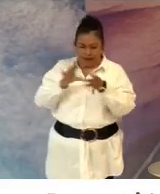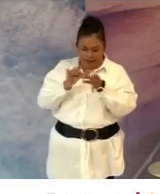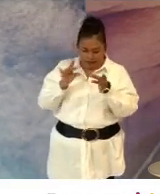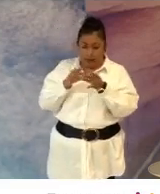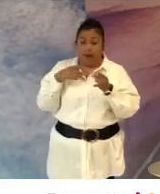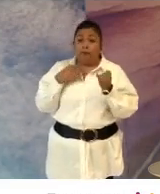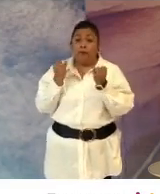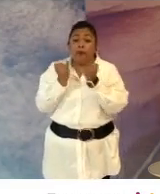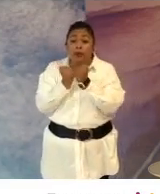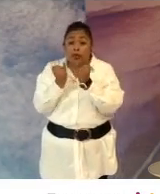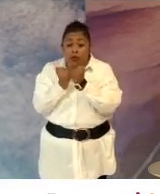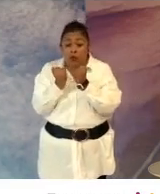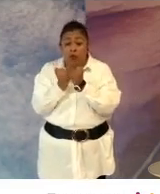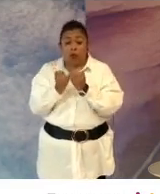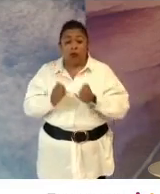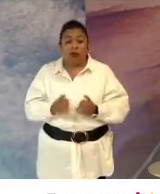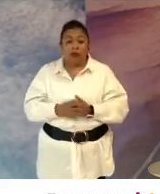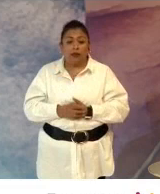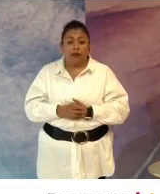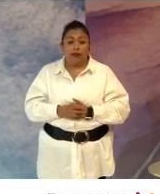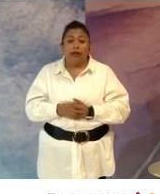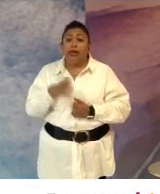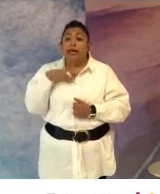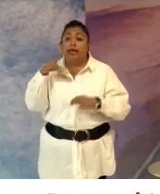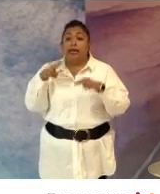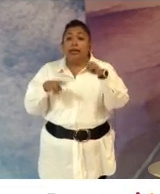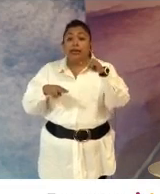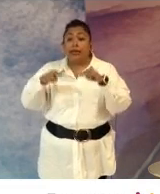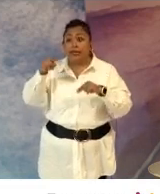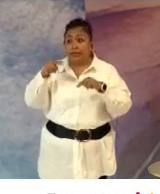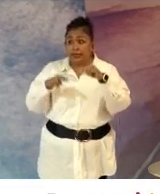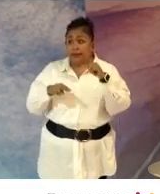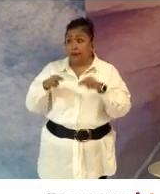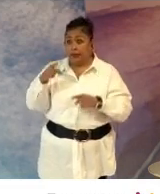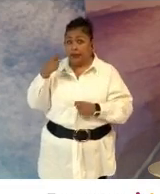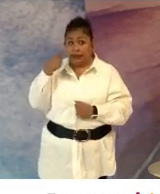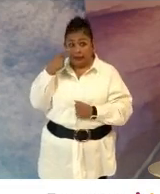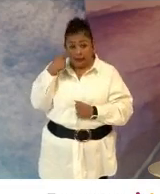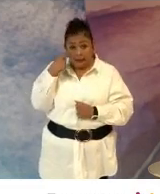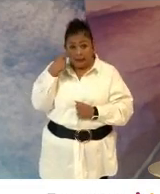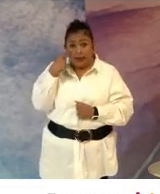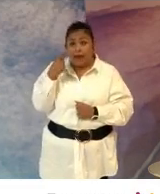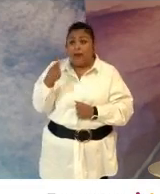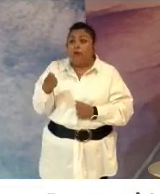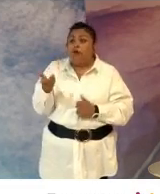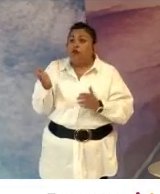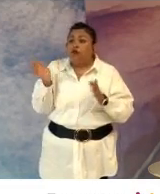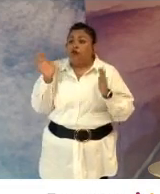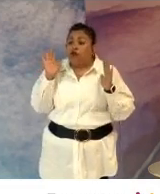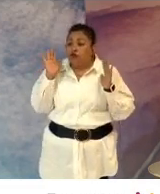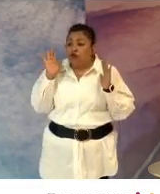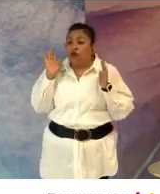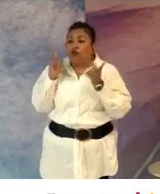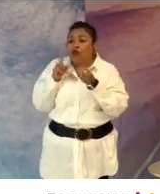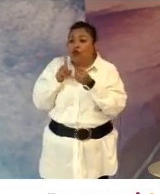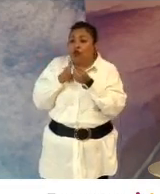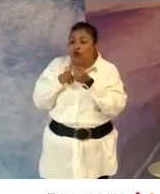Y también el nivel en el que vemos cómo hasta dónde llega